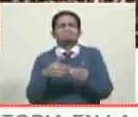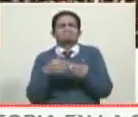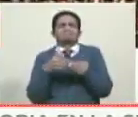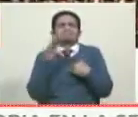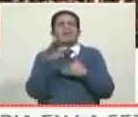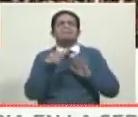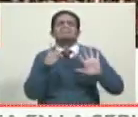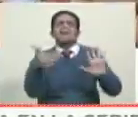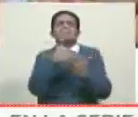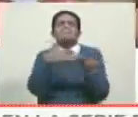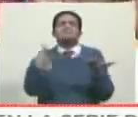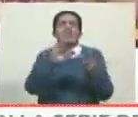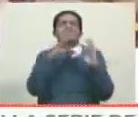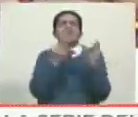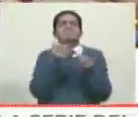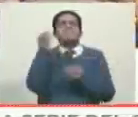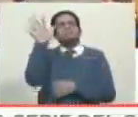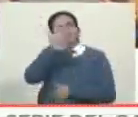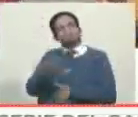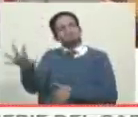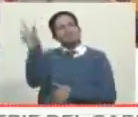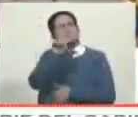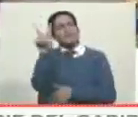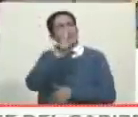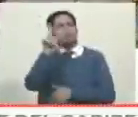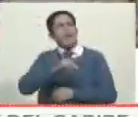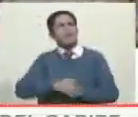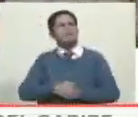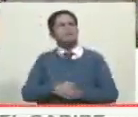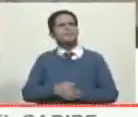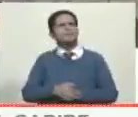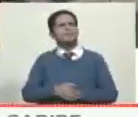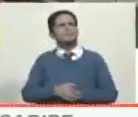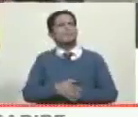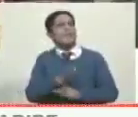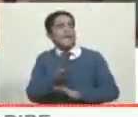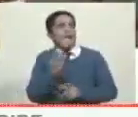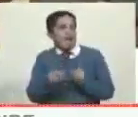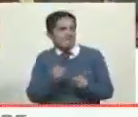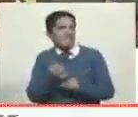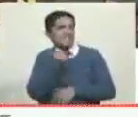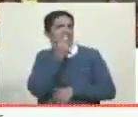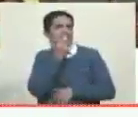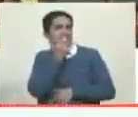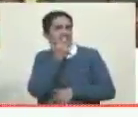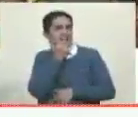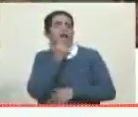toda venezuela que tiene fallas y claro